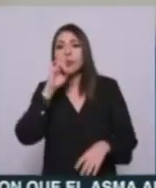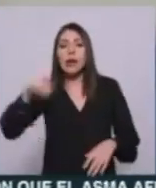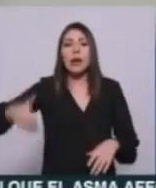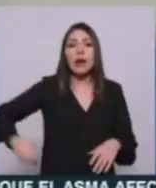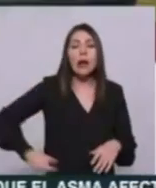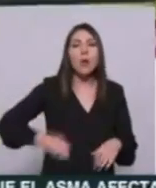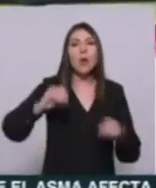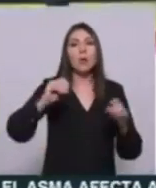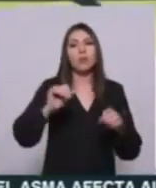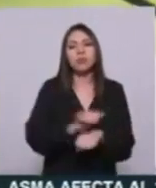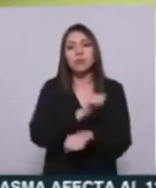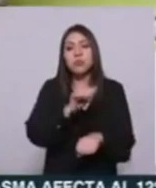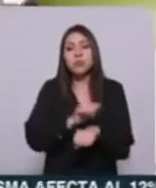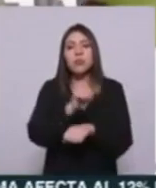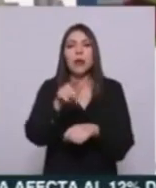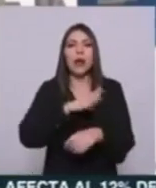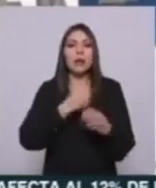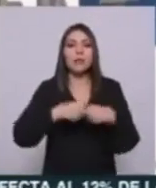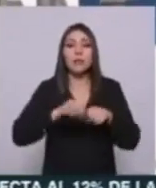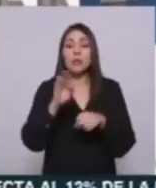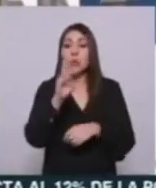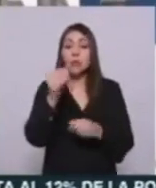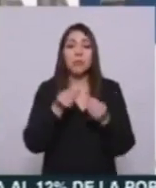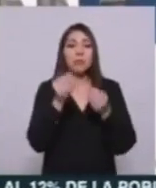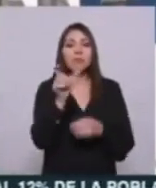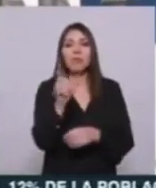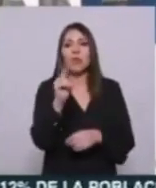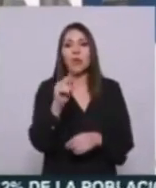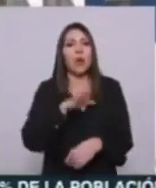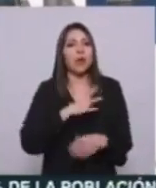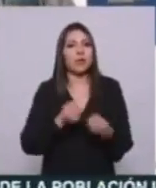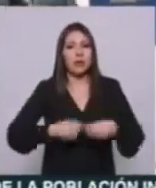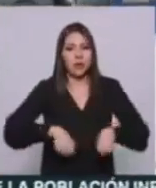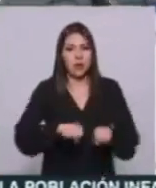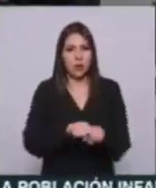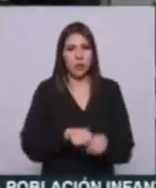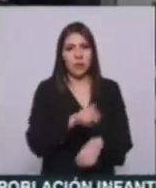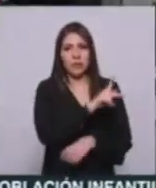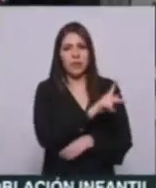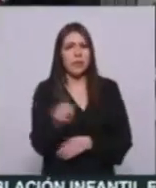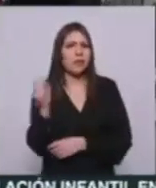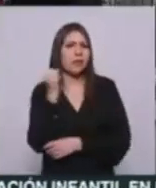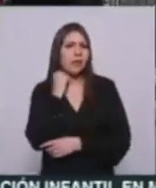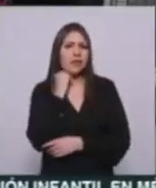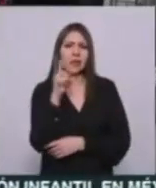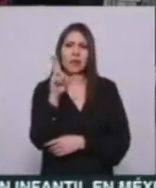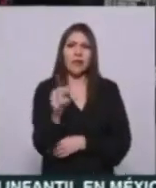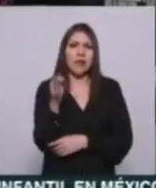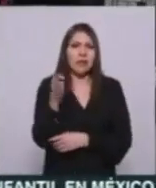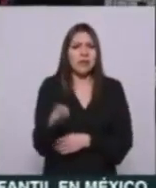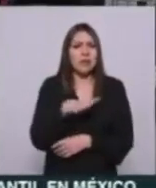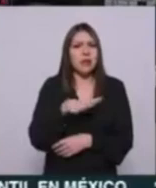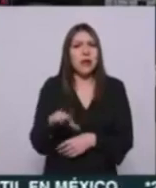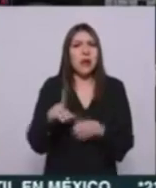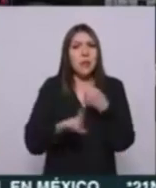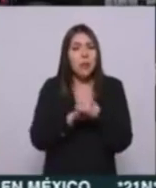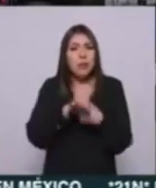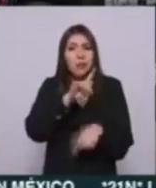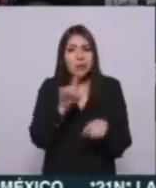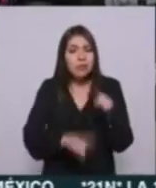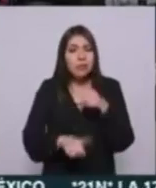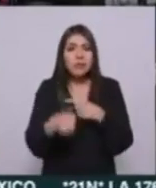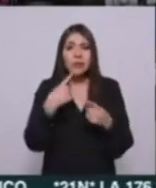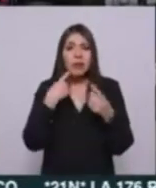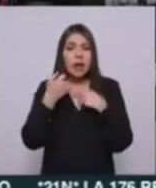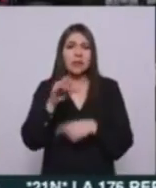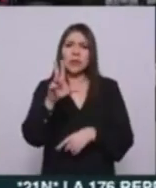daños a terceros. En el Senado de la República desaprueban esta manera de querer resolver los conflictos. Prefieren se lleguen a